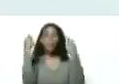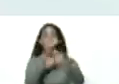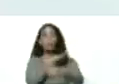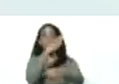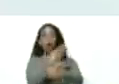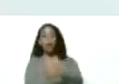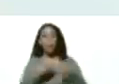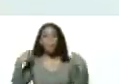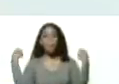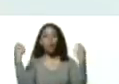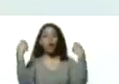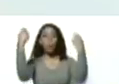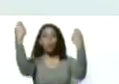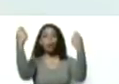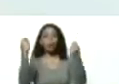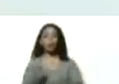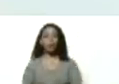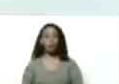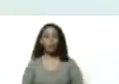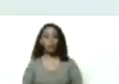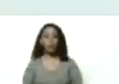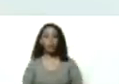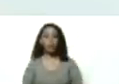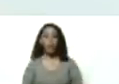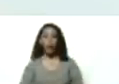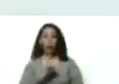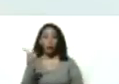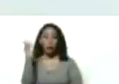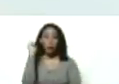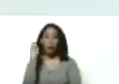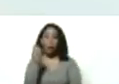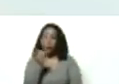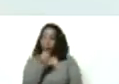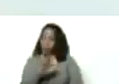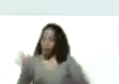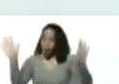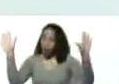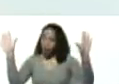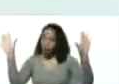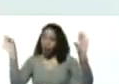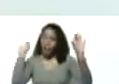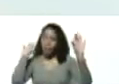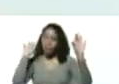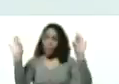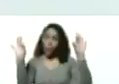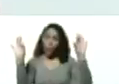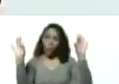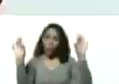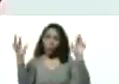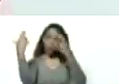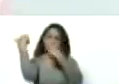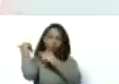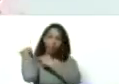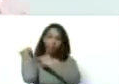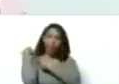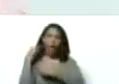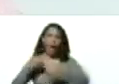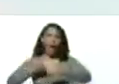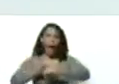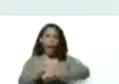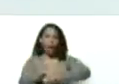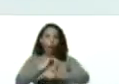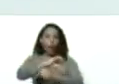popular. De esa tarea, bueno, específicamente está encargado Héctor Rodríguez como